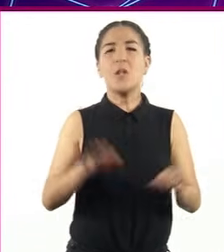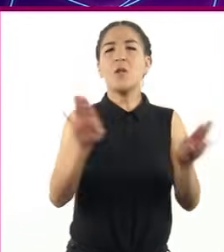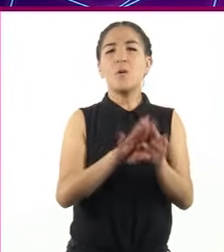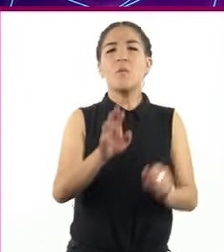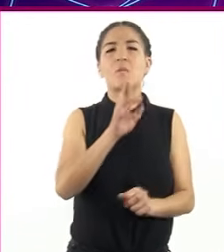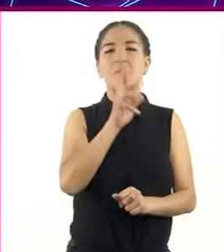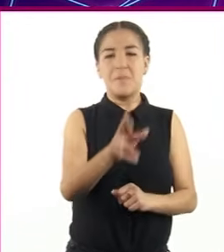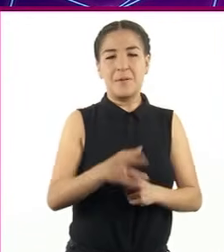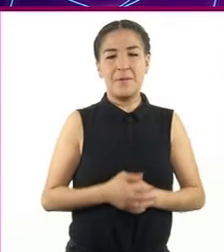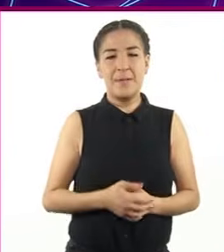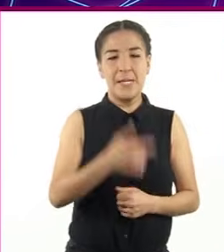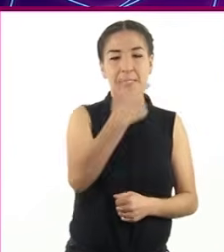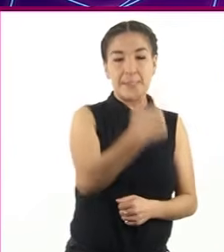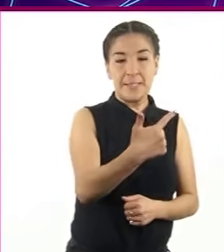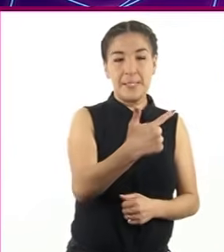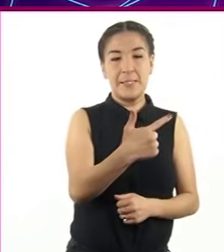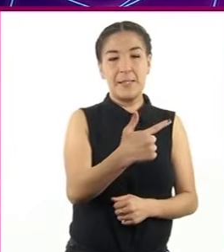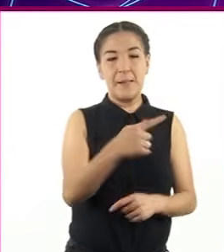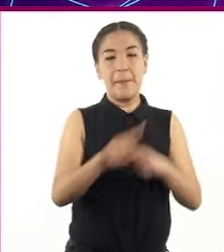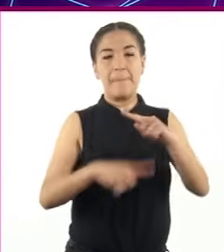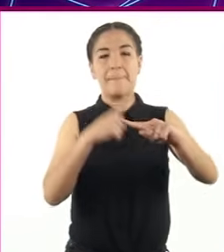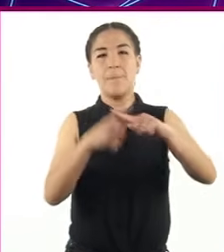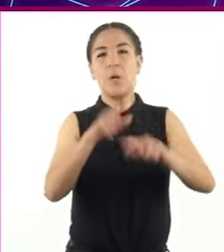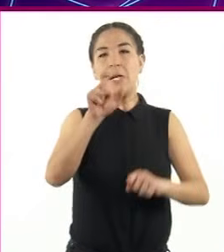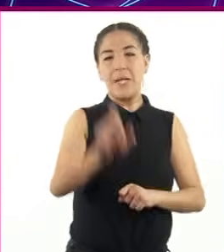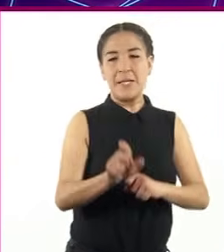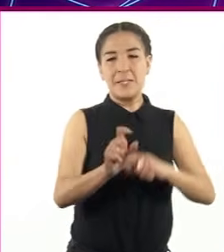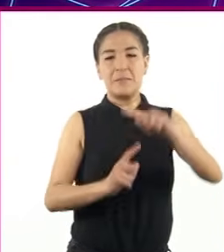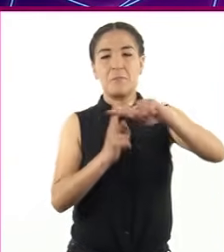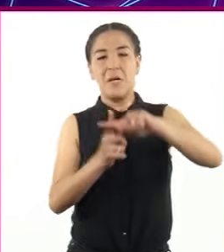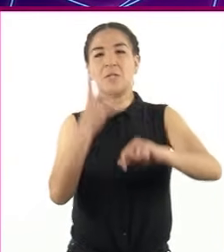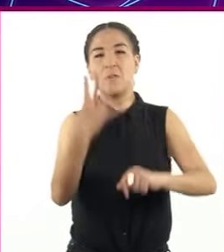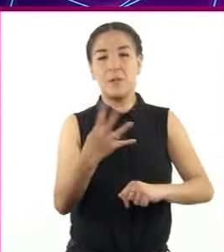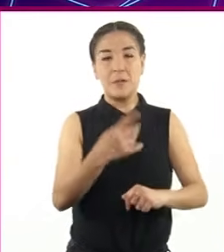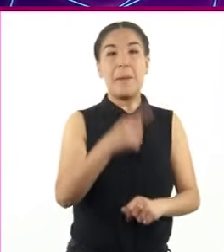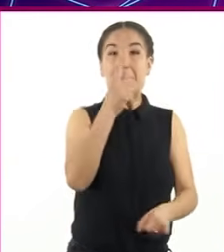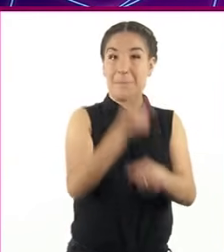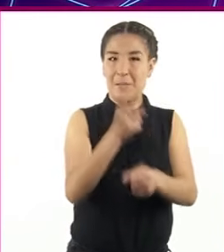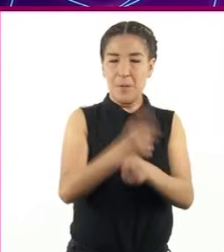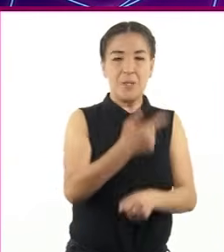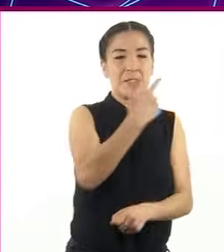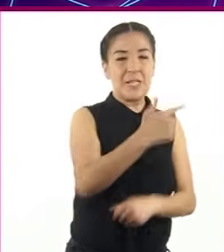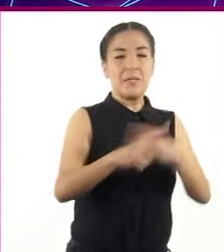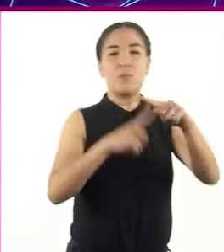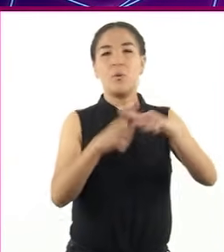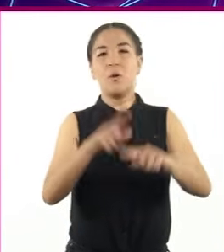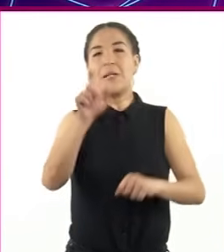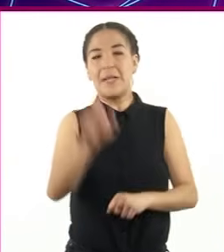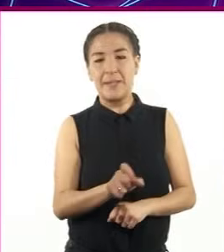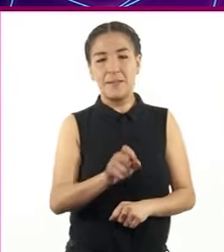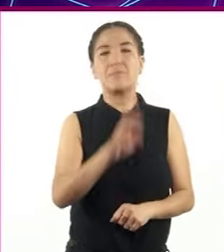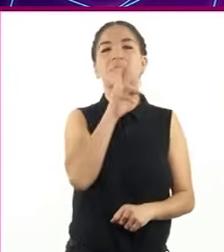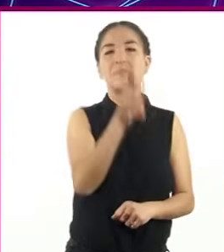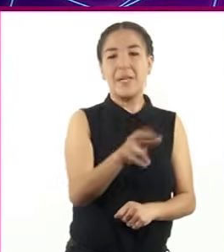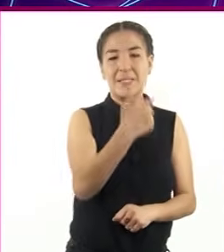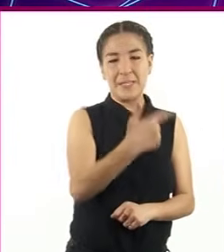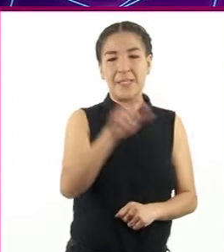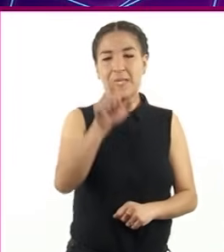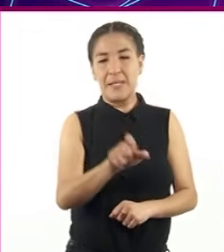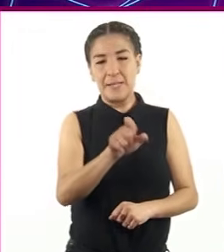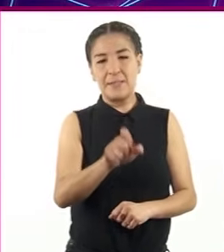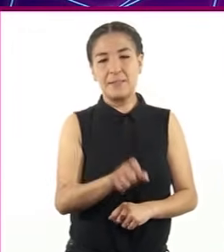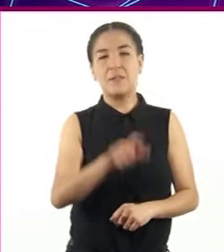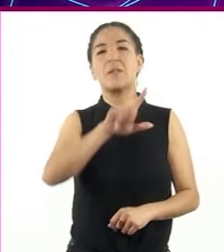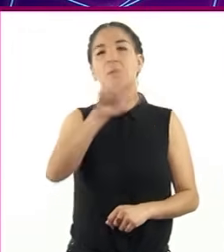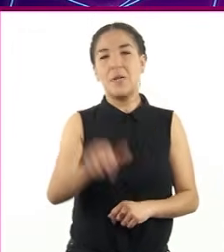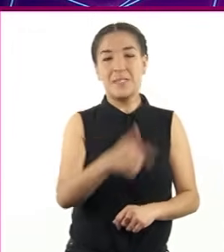resolver 7 por x más 4, primero se multiplica 7 por x, que resulta 7x, y finalmente se